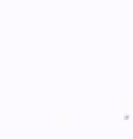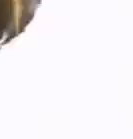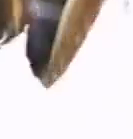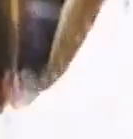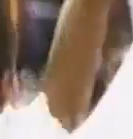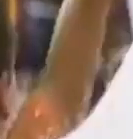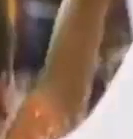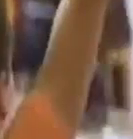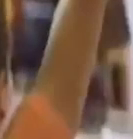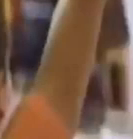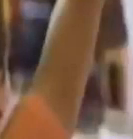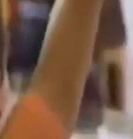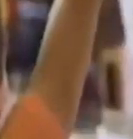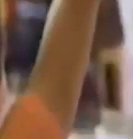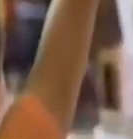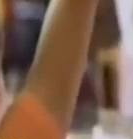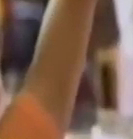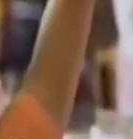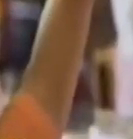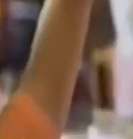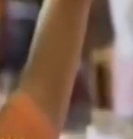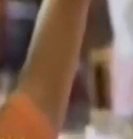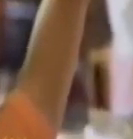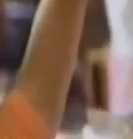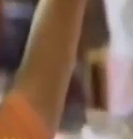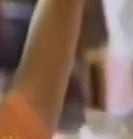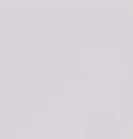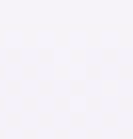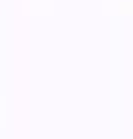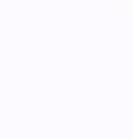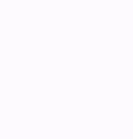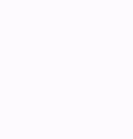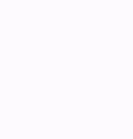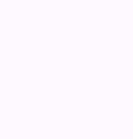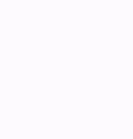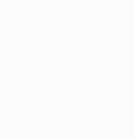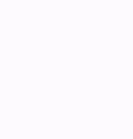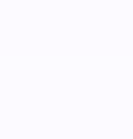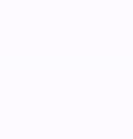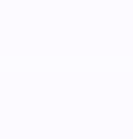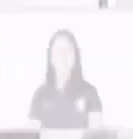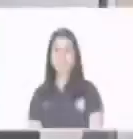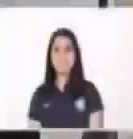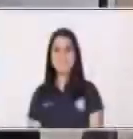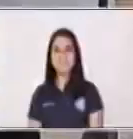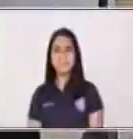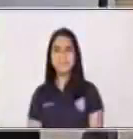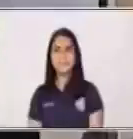A continuación, Comunicación y Lenguaje, quinto bachillerato.